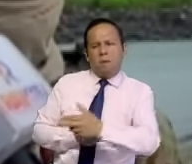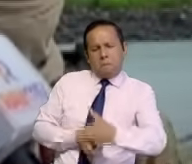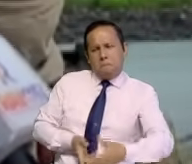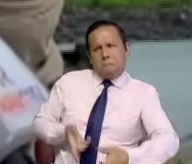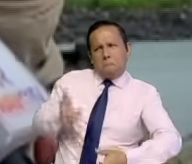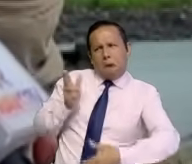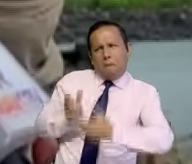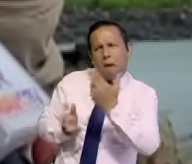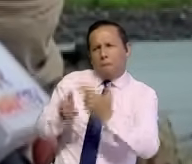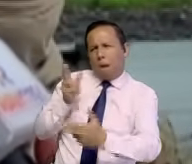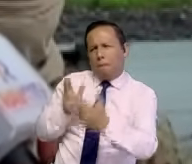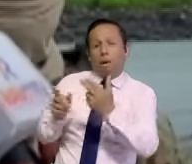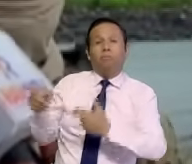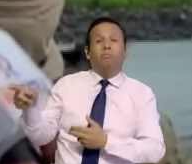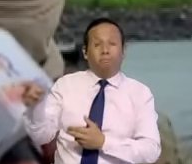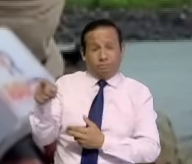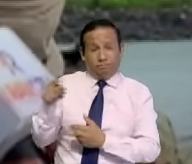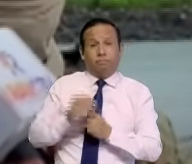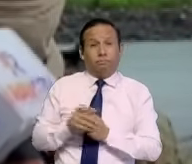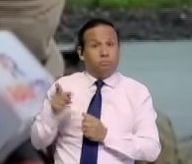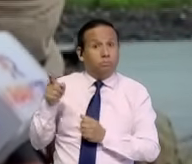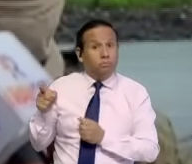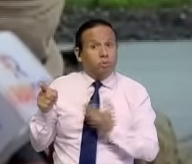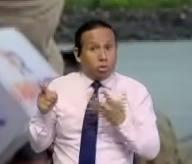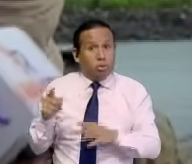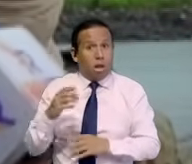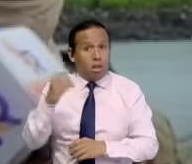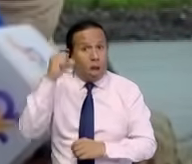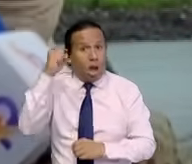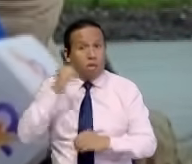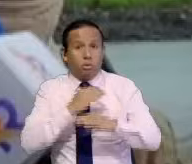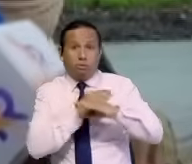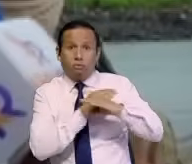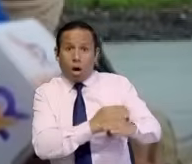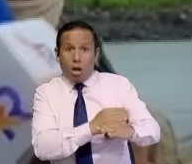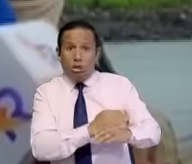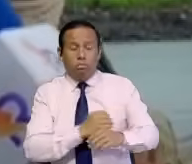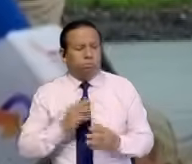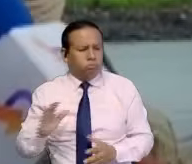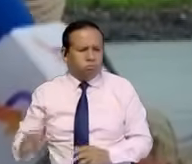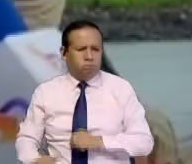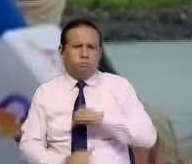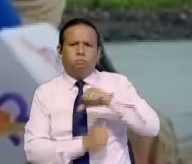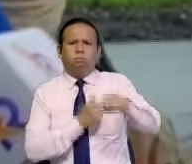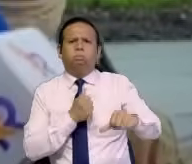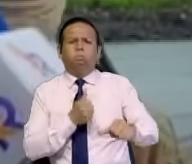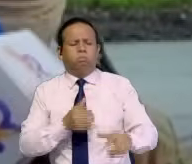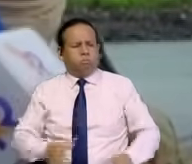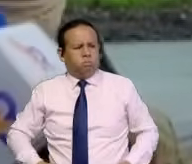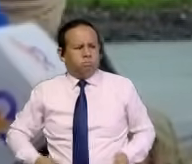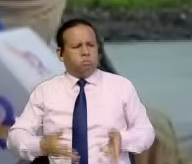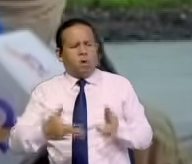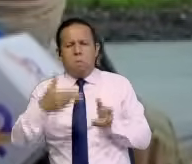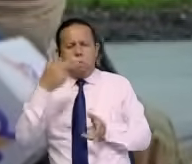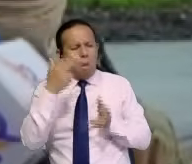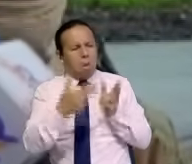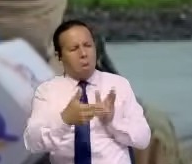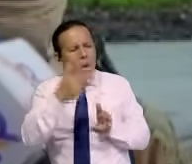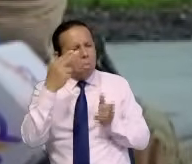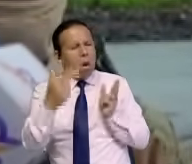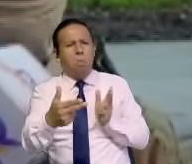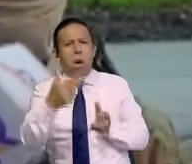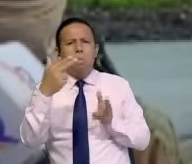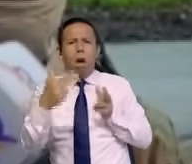personal militar, quienes, en uso legítimo de la fuerza, emplearon su armamento para